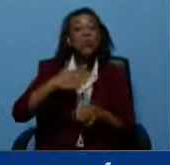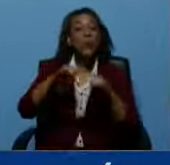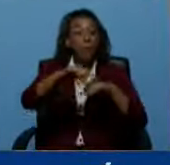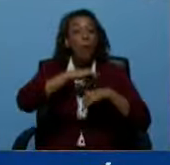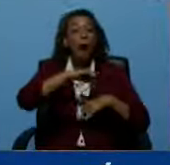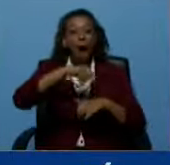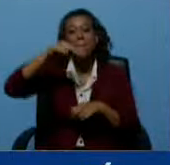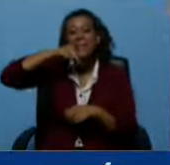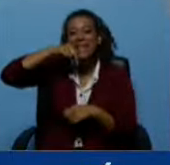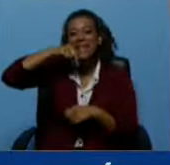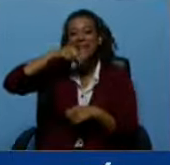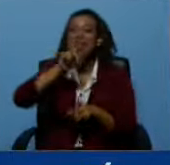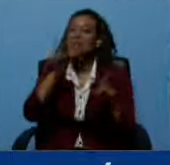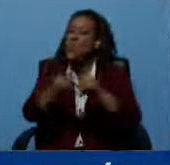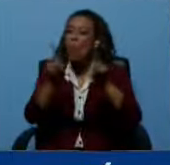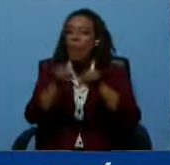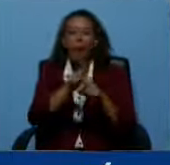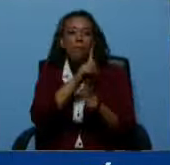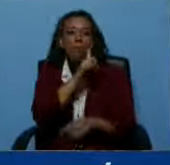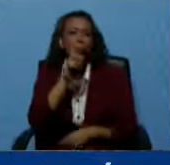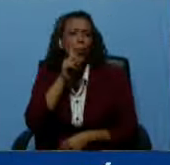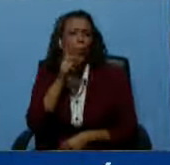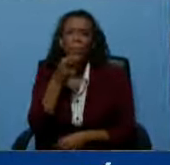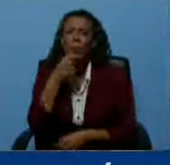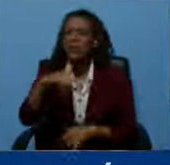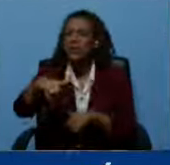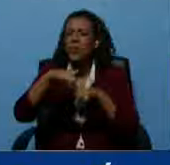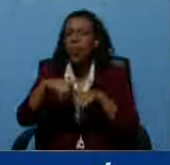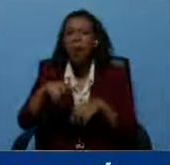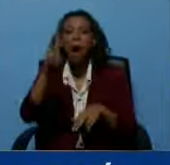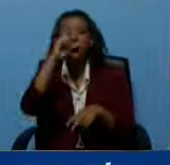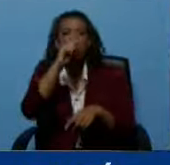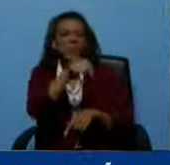Miranda y es tan bonita como tú. ¿Qué edad tienes tú?